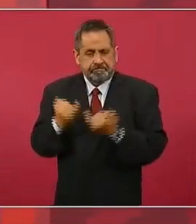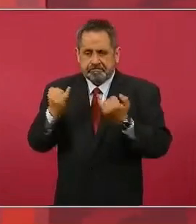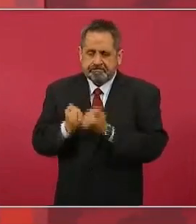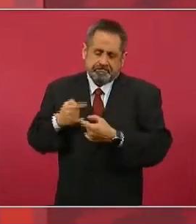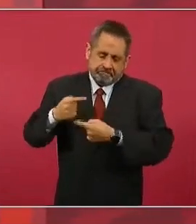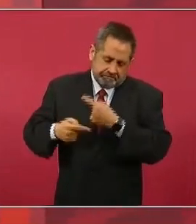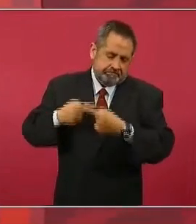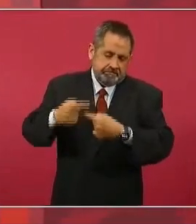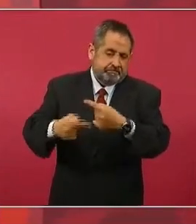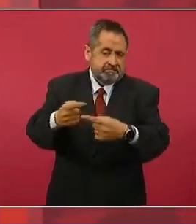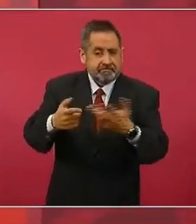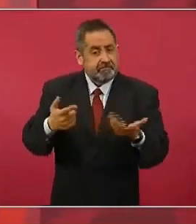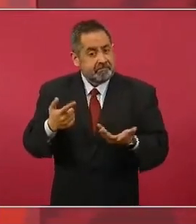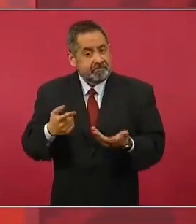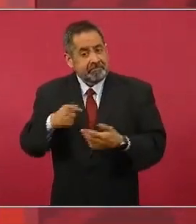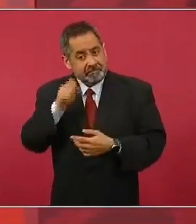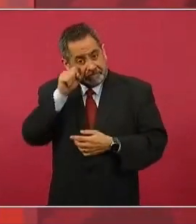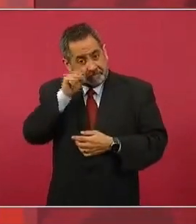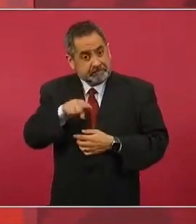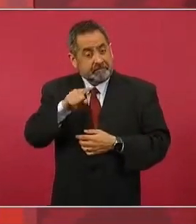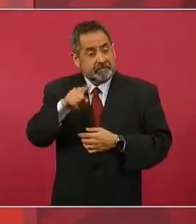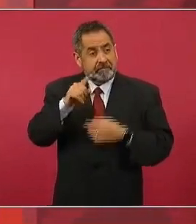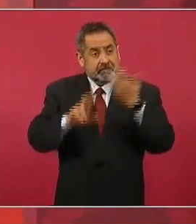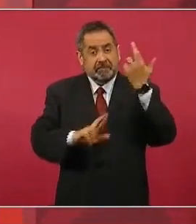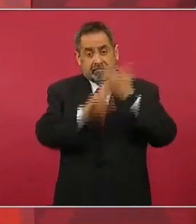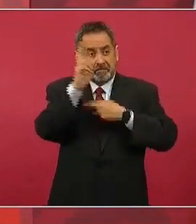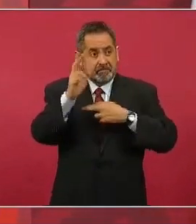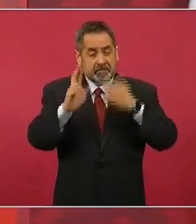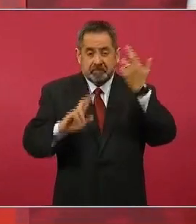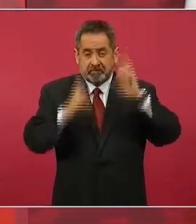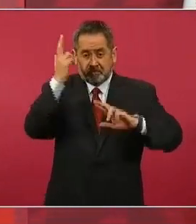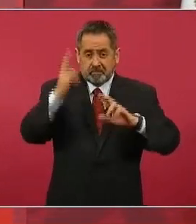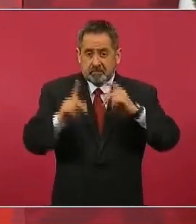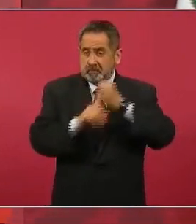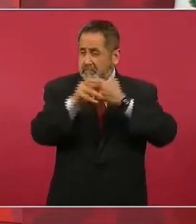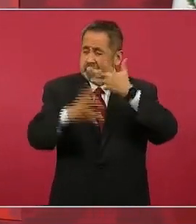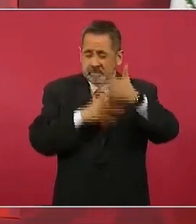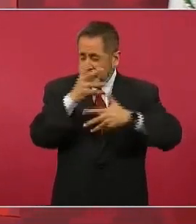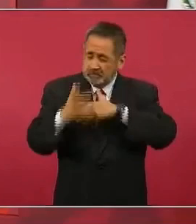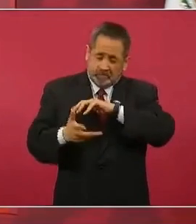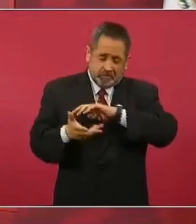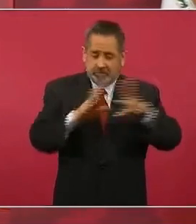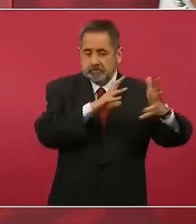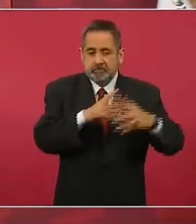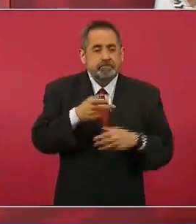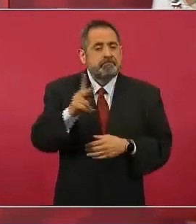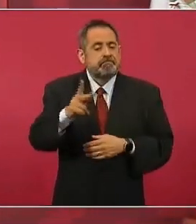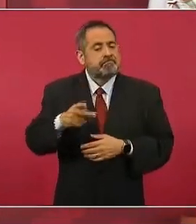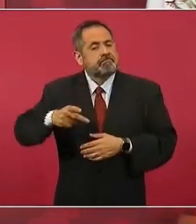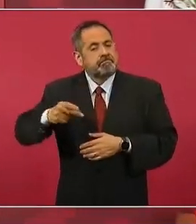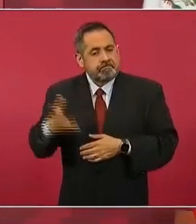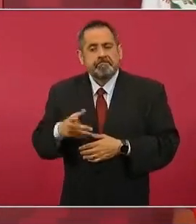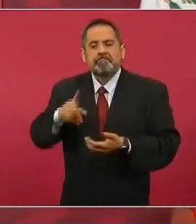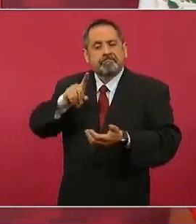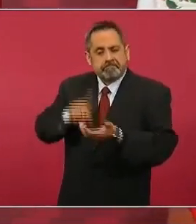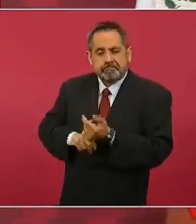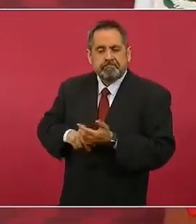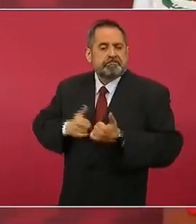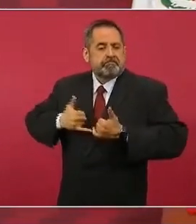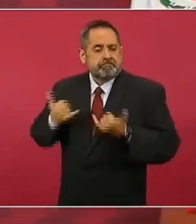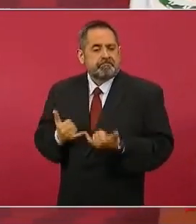Y vaya que la revolución fue profunda, pero esas prácticas se mantuvieron,